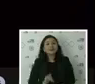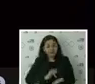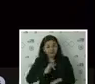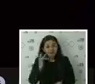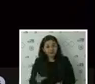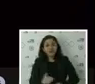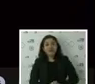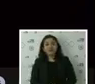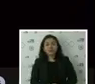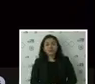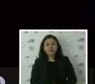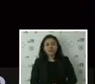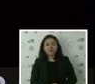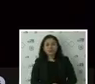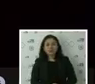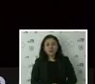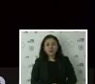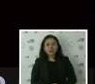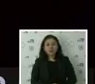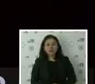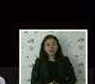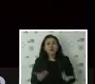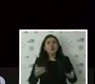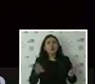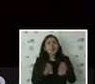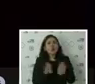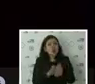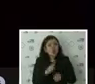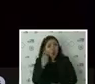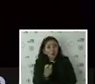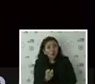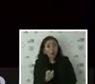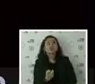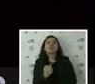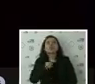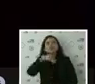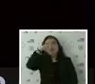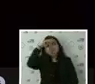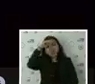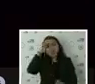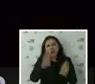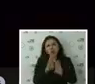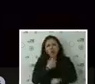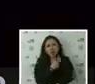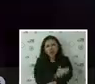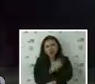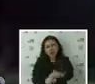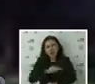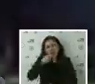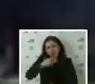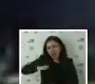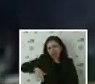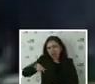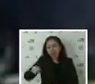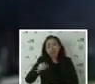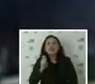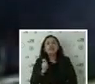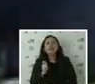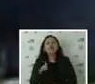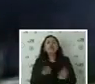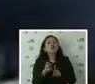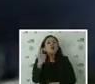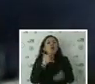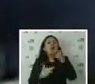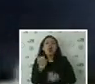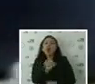Gracias, pues el cómo afrontarlo, yo considero que, pues como dijeron los compañeros anteriormente, sería regresar